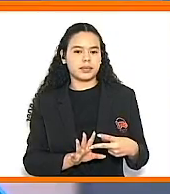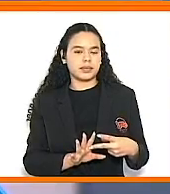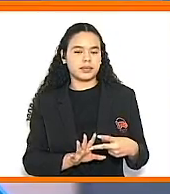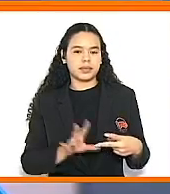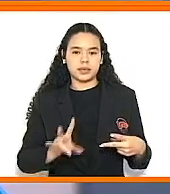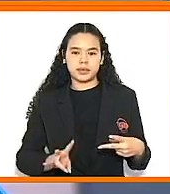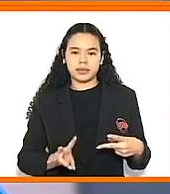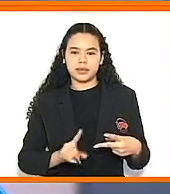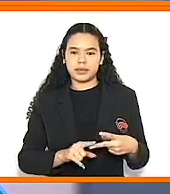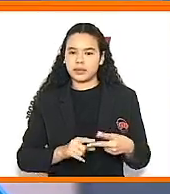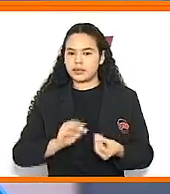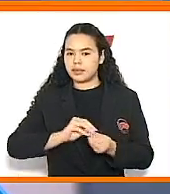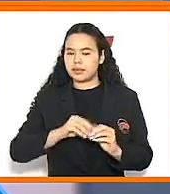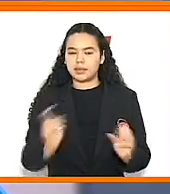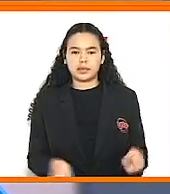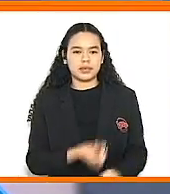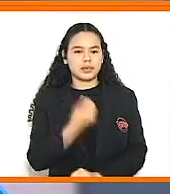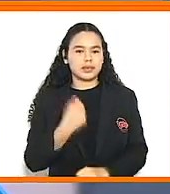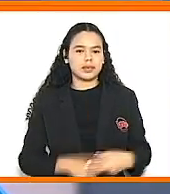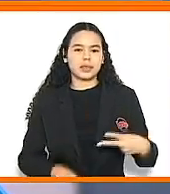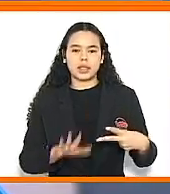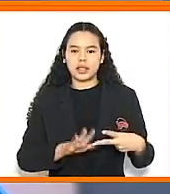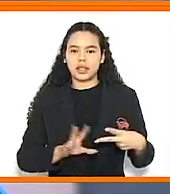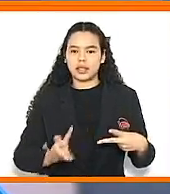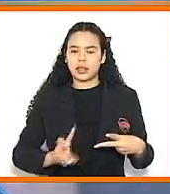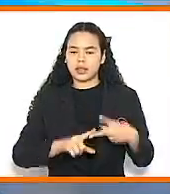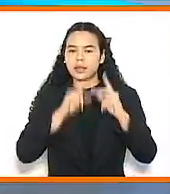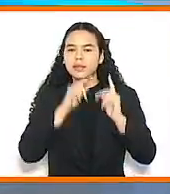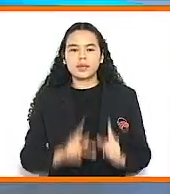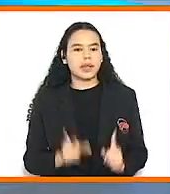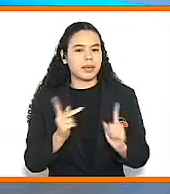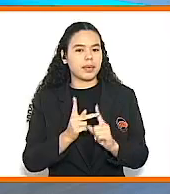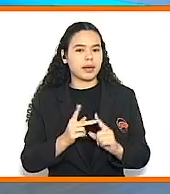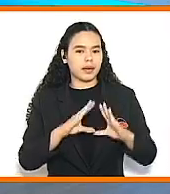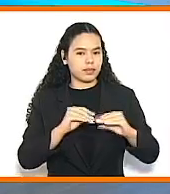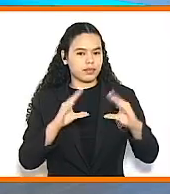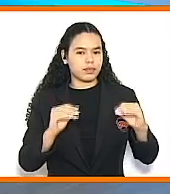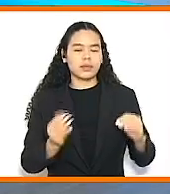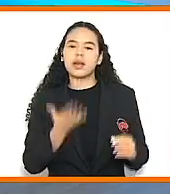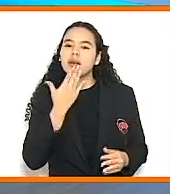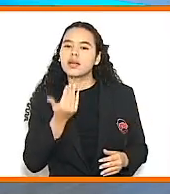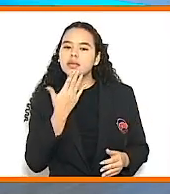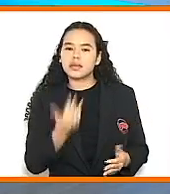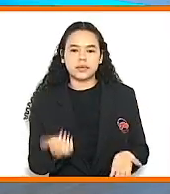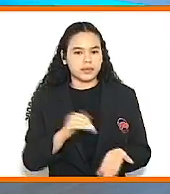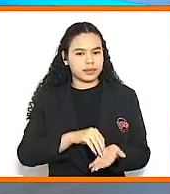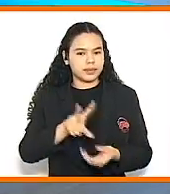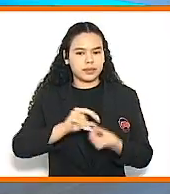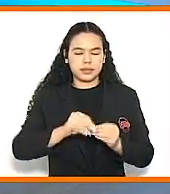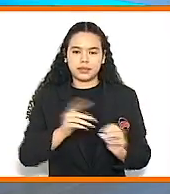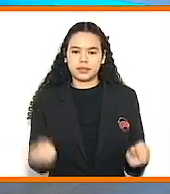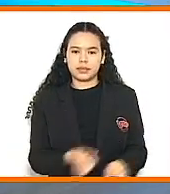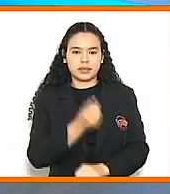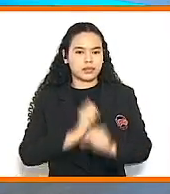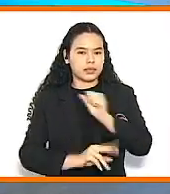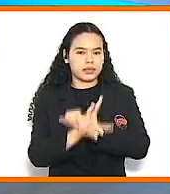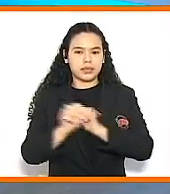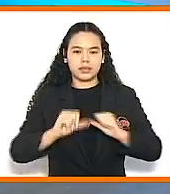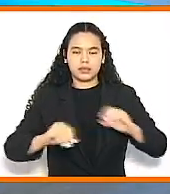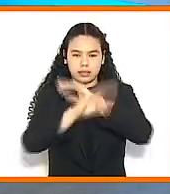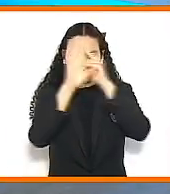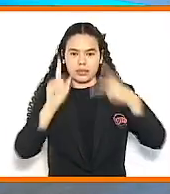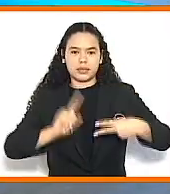7, número favorecido 57 con su catrachada al Citron. Los números ganadores para premiados en esta noche de sábado son posición